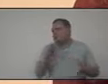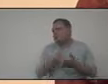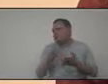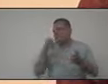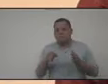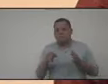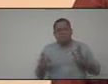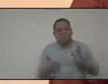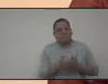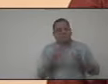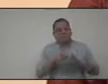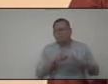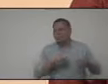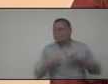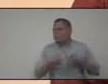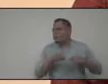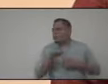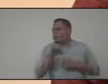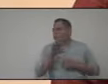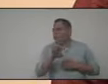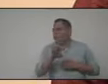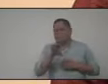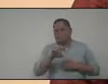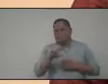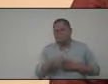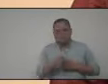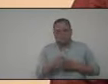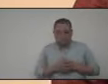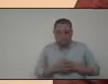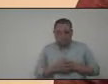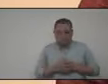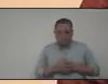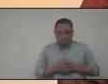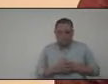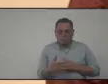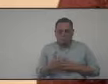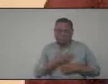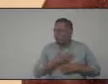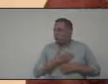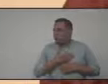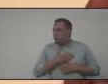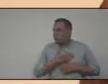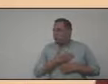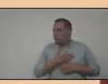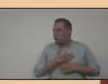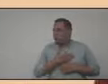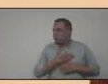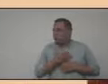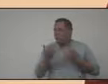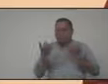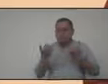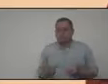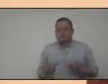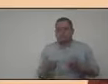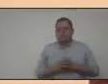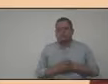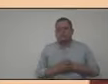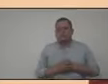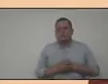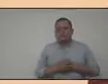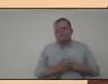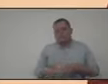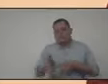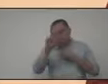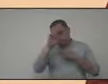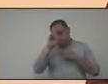merced o en contra de la EPS. Yo quiero pedirle hoy, doctora, con todo el